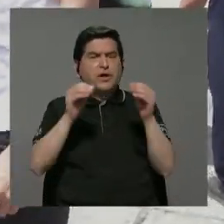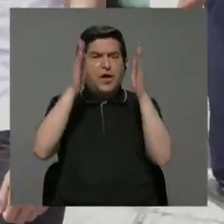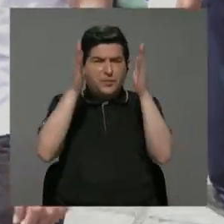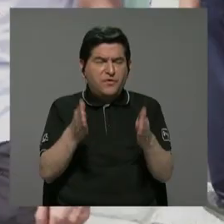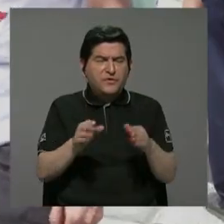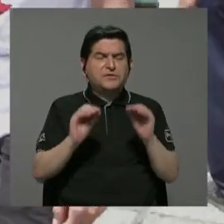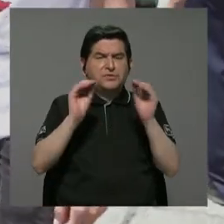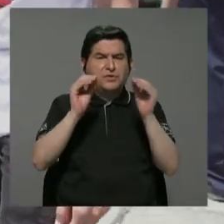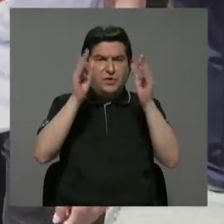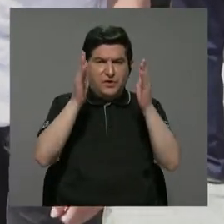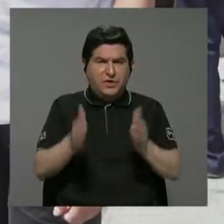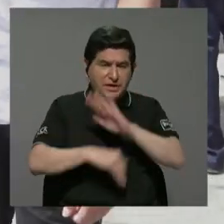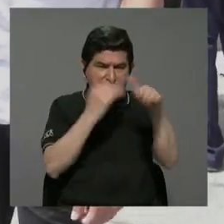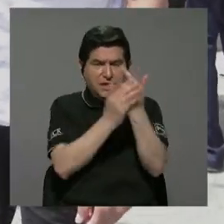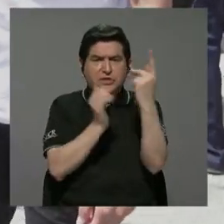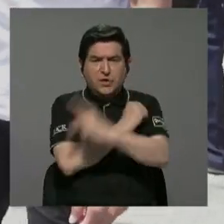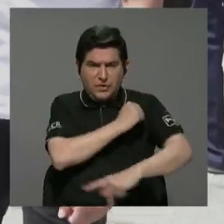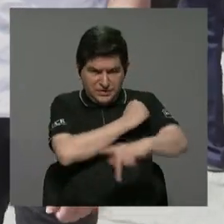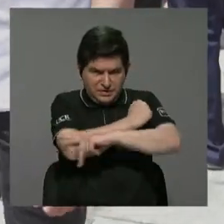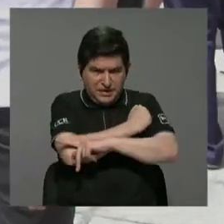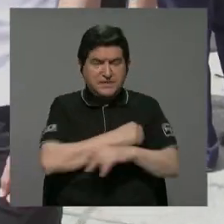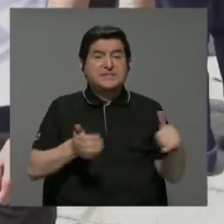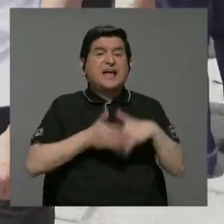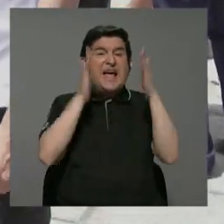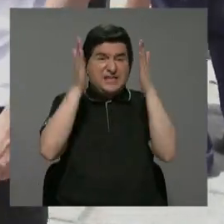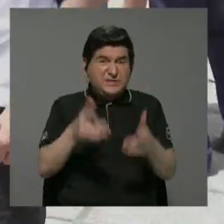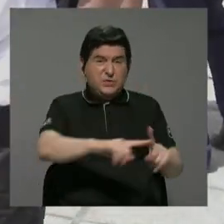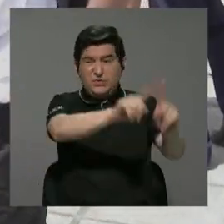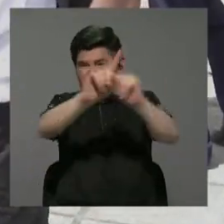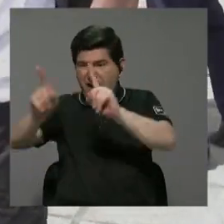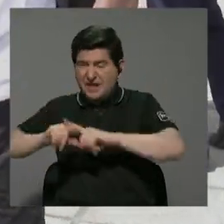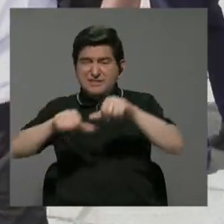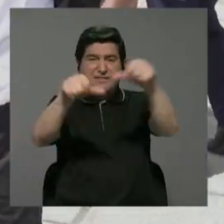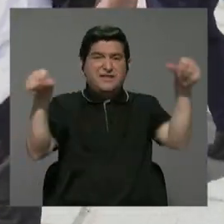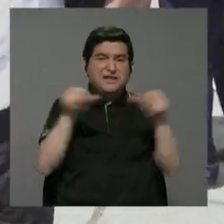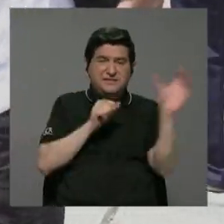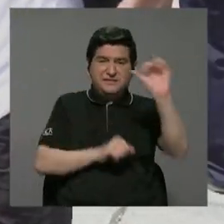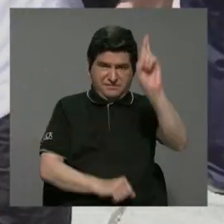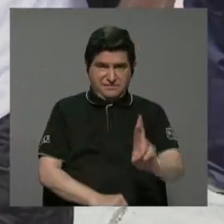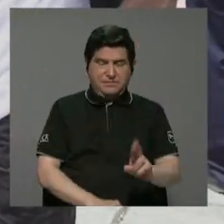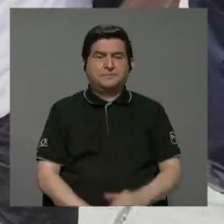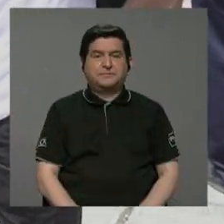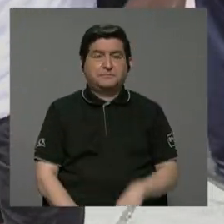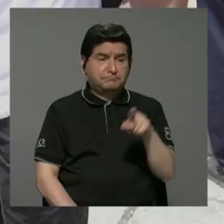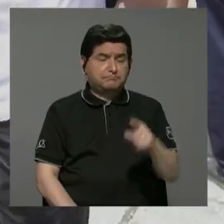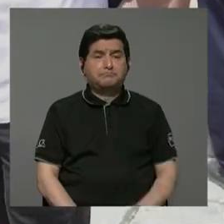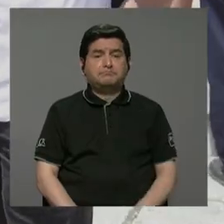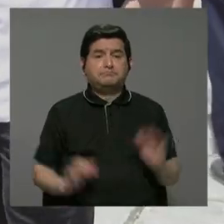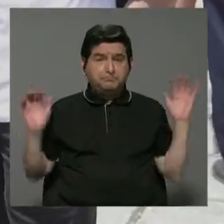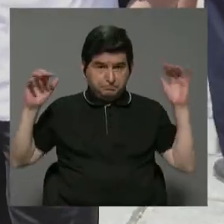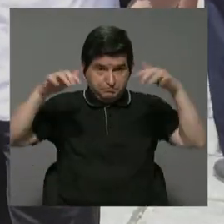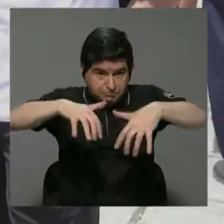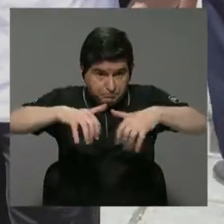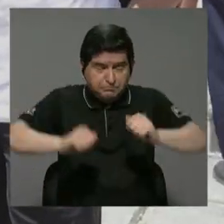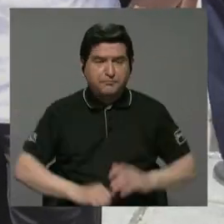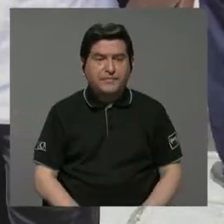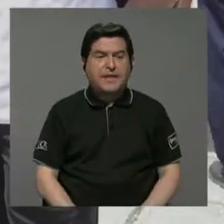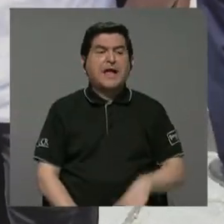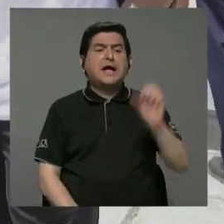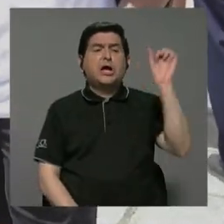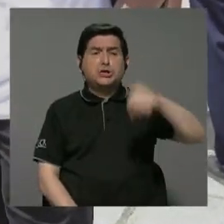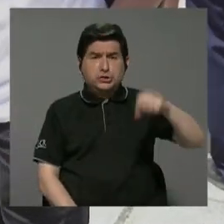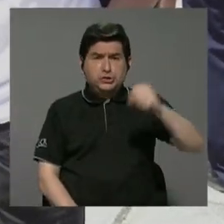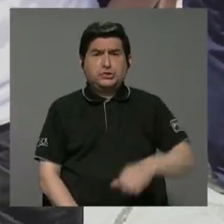profesores, maestros de todo el país, ¿verdad? Y también estudiantes de diferentes zonas de Costa Rica que se han conglomerado aquí. Sí, de hecho